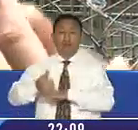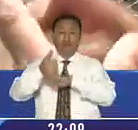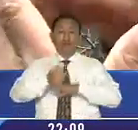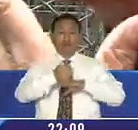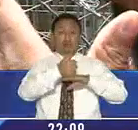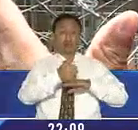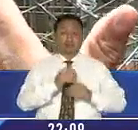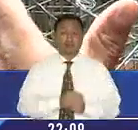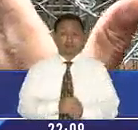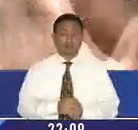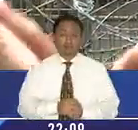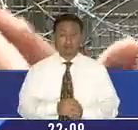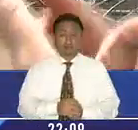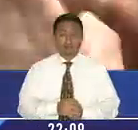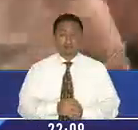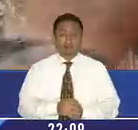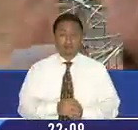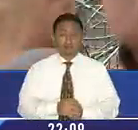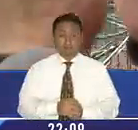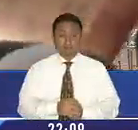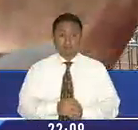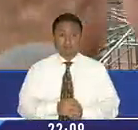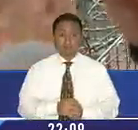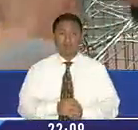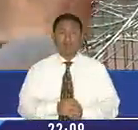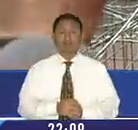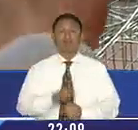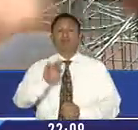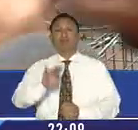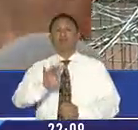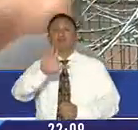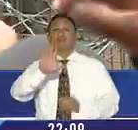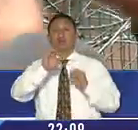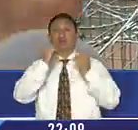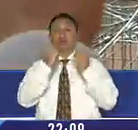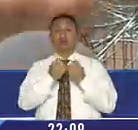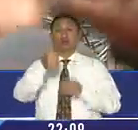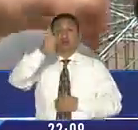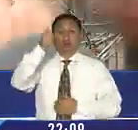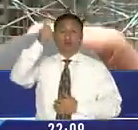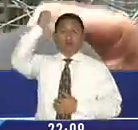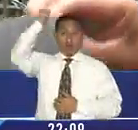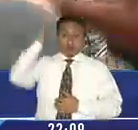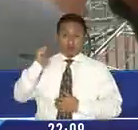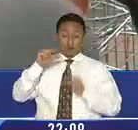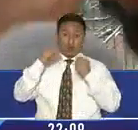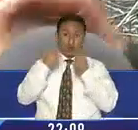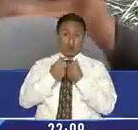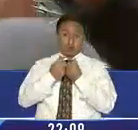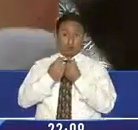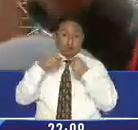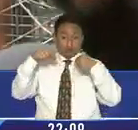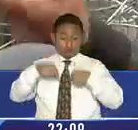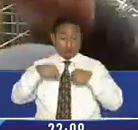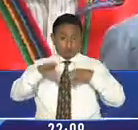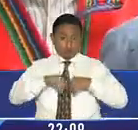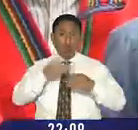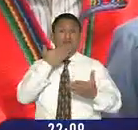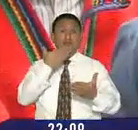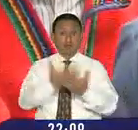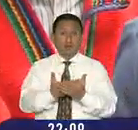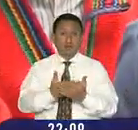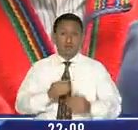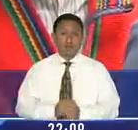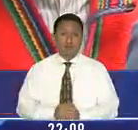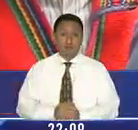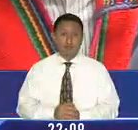ECORONARI y también la FAINE, quienes hemos estado ayer y anteayer, esa misma delegación. Si acepta, muchas gracias. Si él no